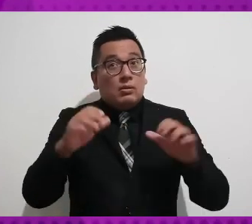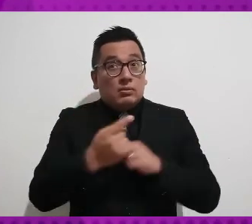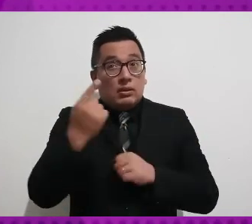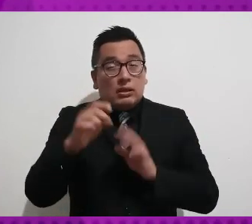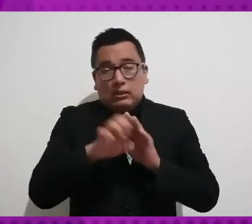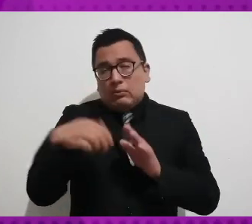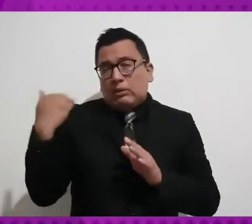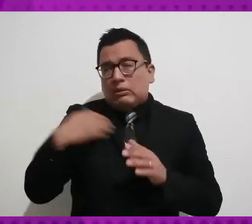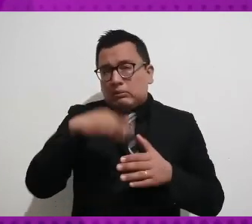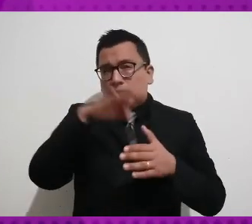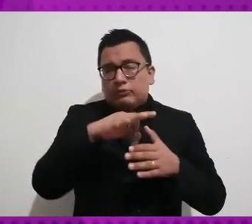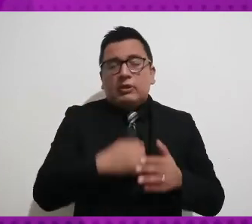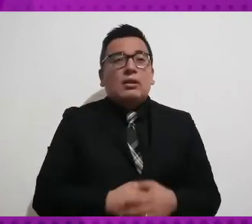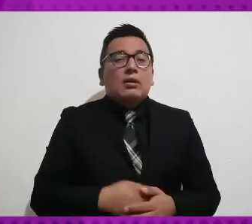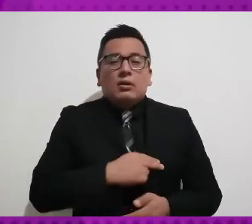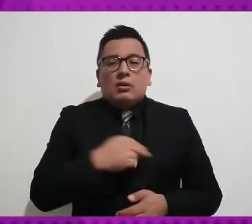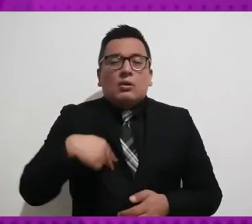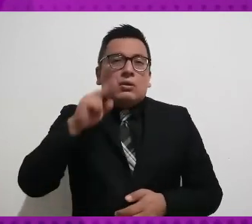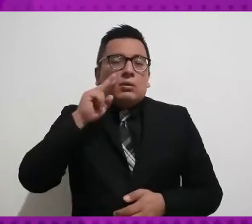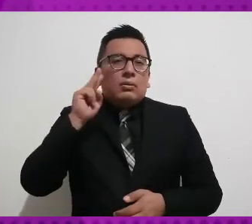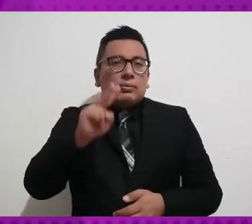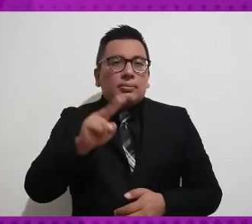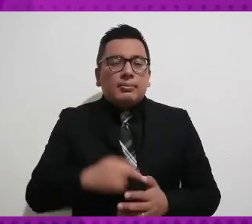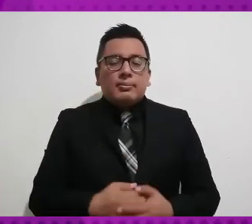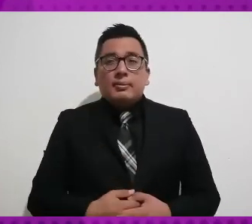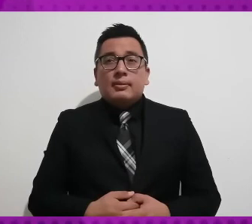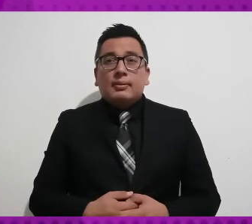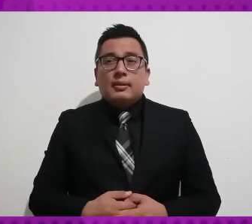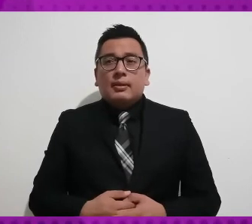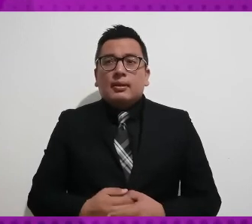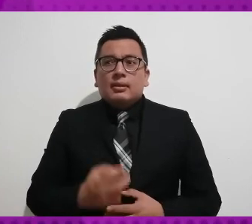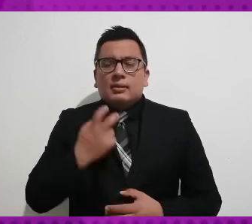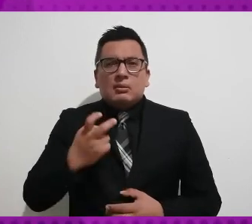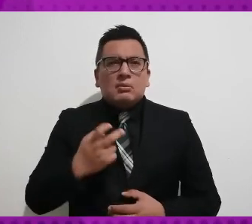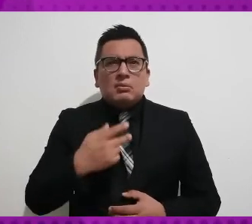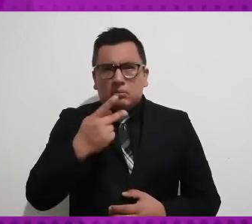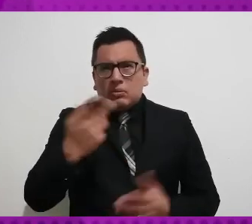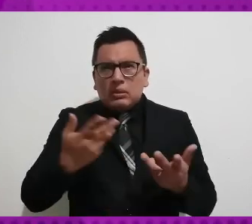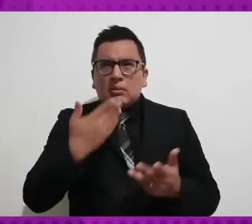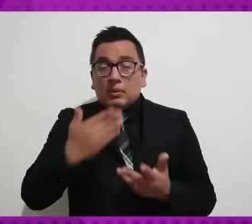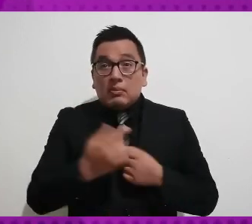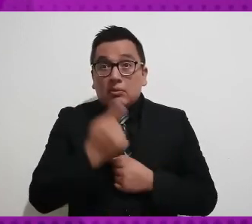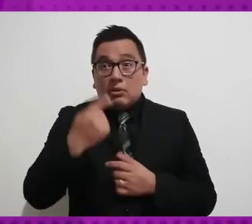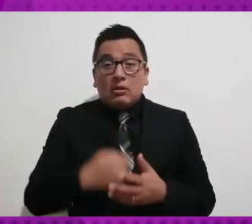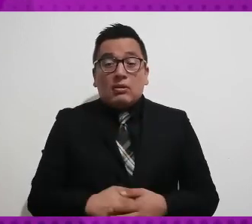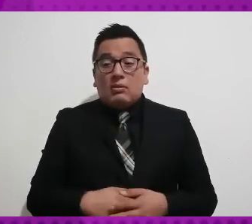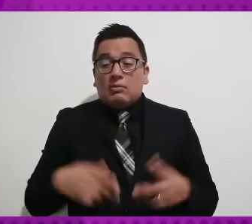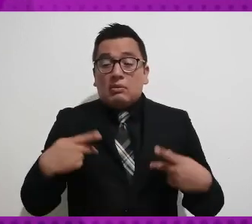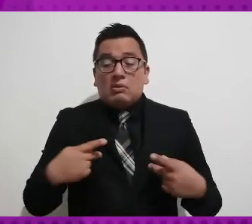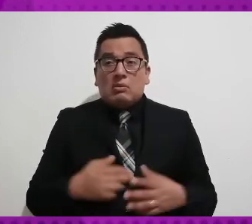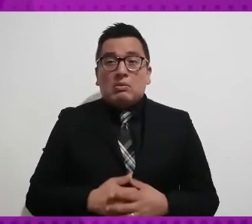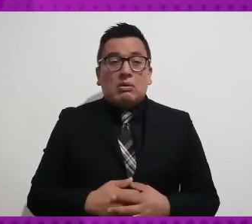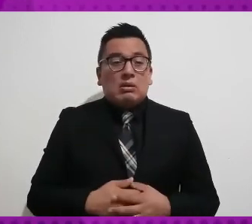este proceso electoral justamente nos demostró cómo ese trabajo se ha hecho bien, porque la ciudadanía, digamos,